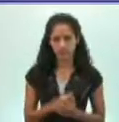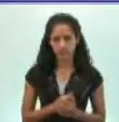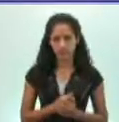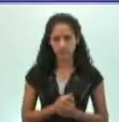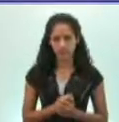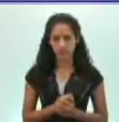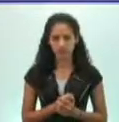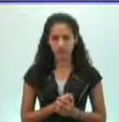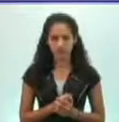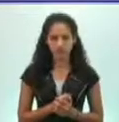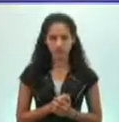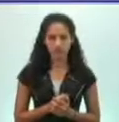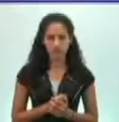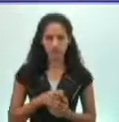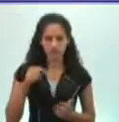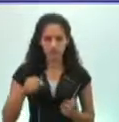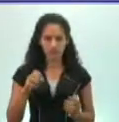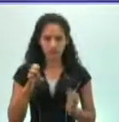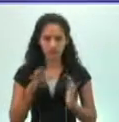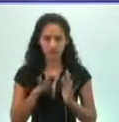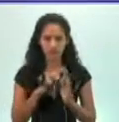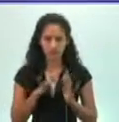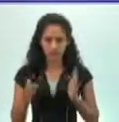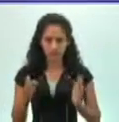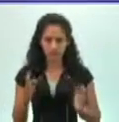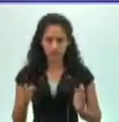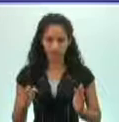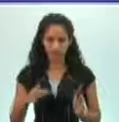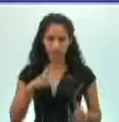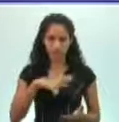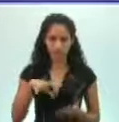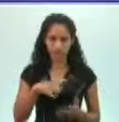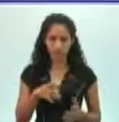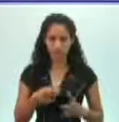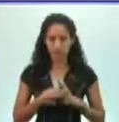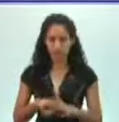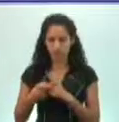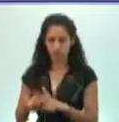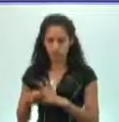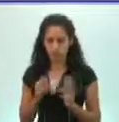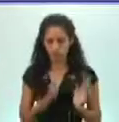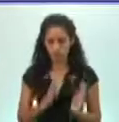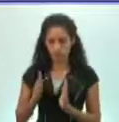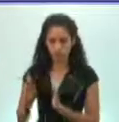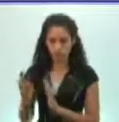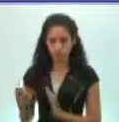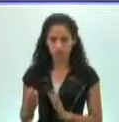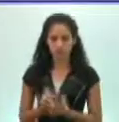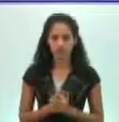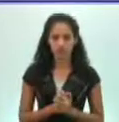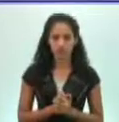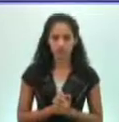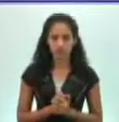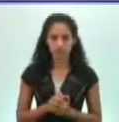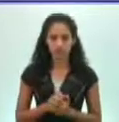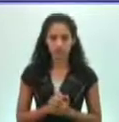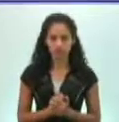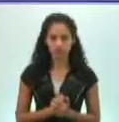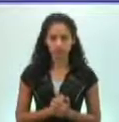qué etapa o en esta etapa es donde realizamos la organización de todo este proceso